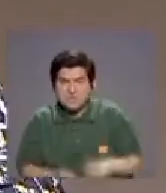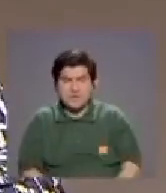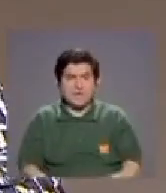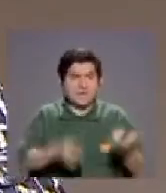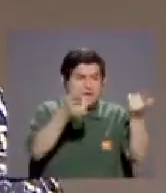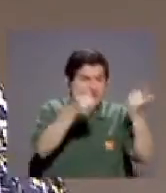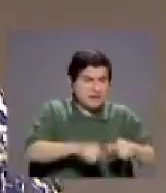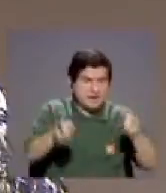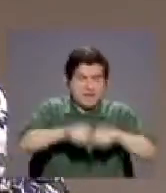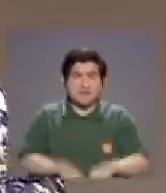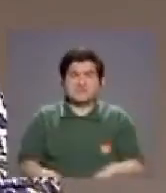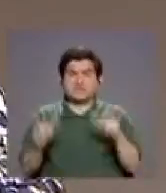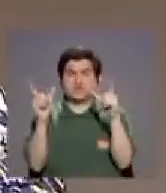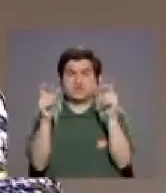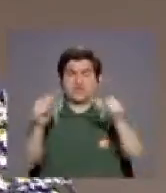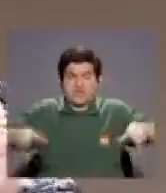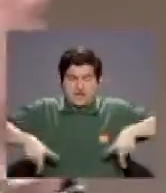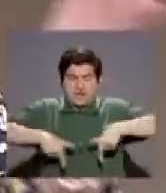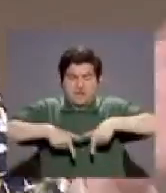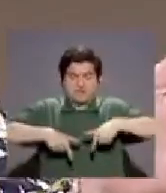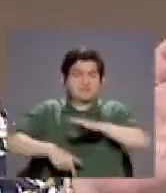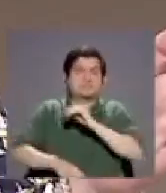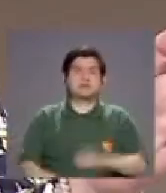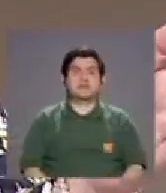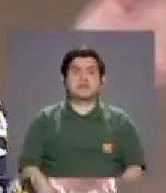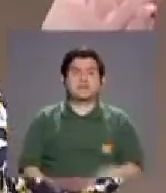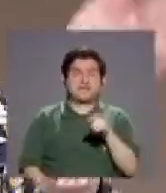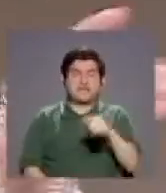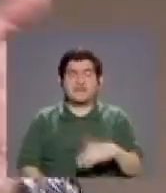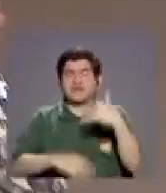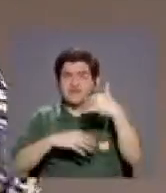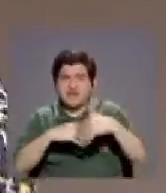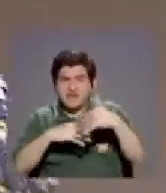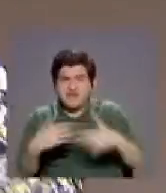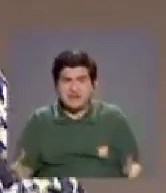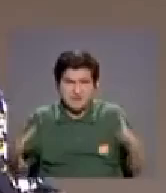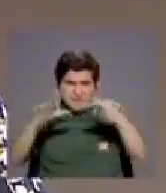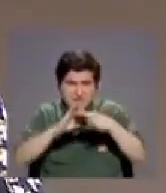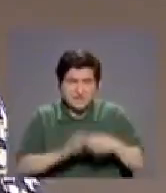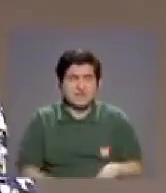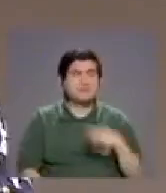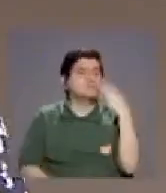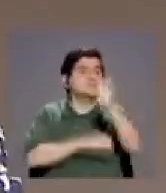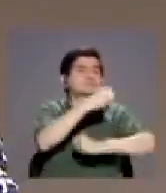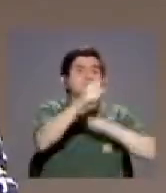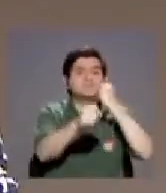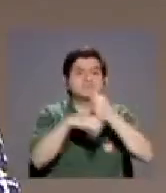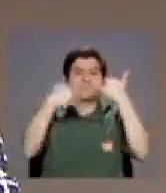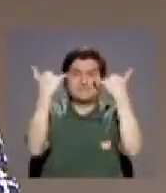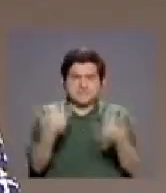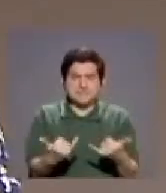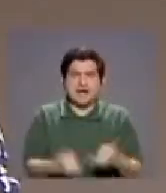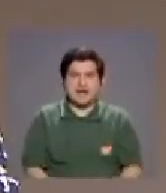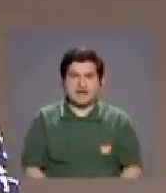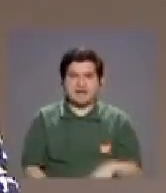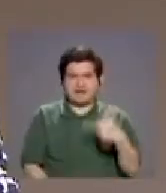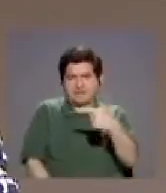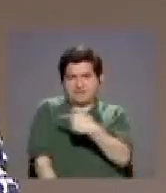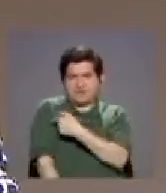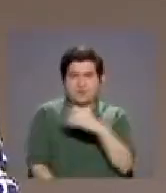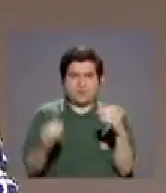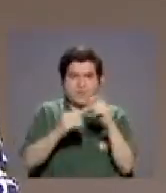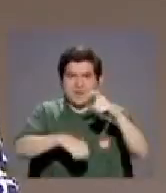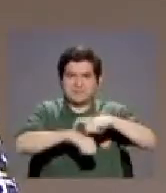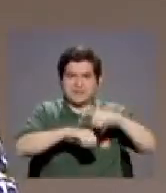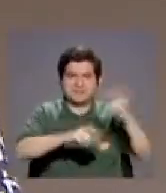cáncer del cuello uterino y por supuesto de las lesiones precancerosas de aquí a los siguientes años que ya la vacuna tenga más tiempo de